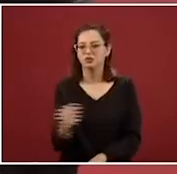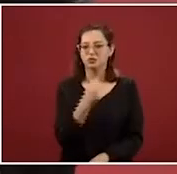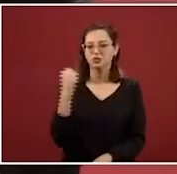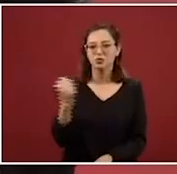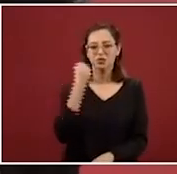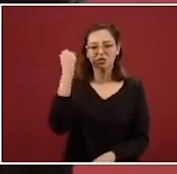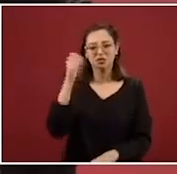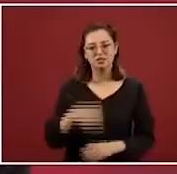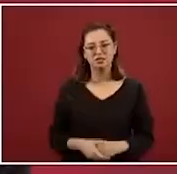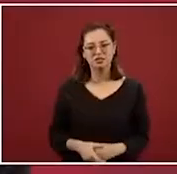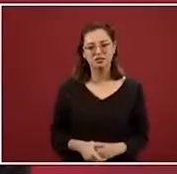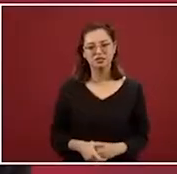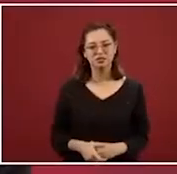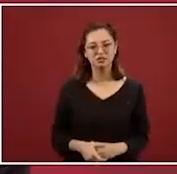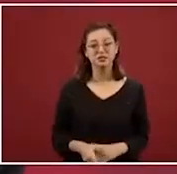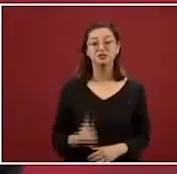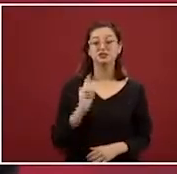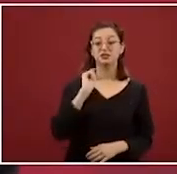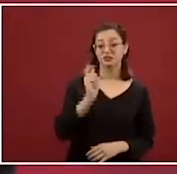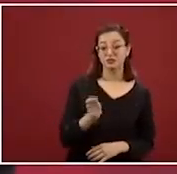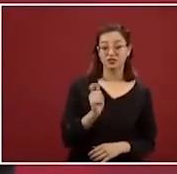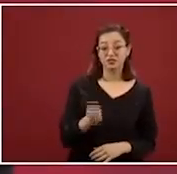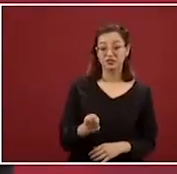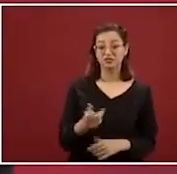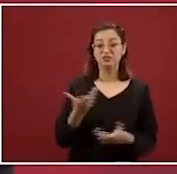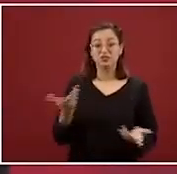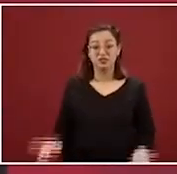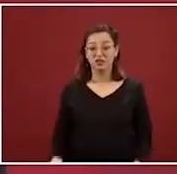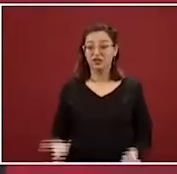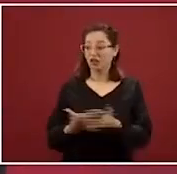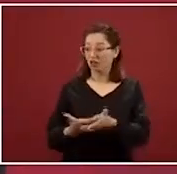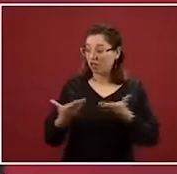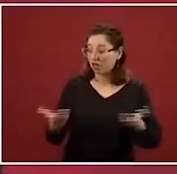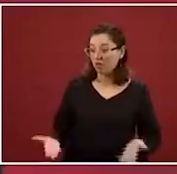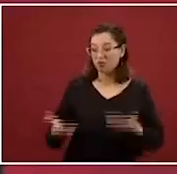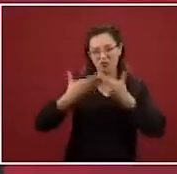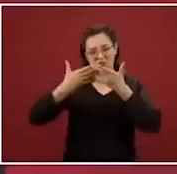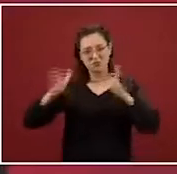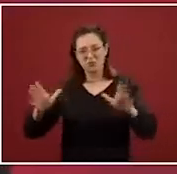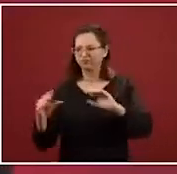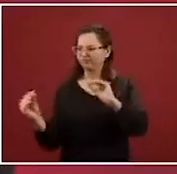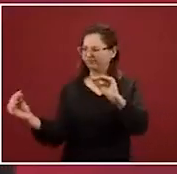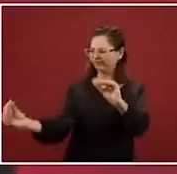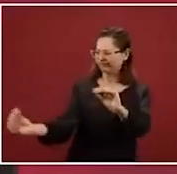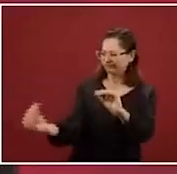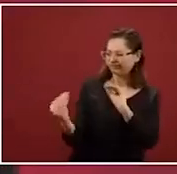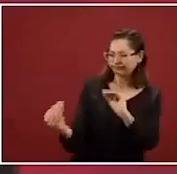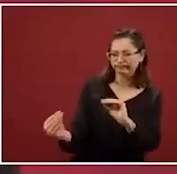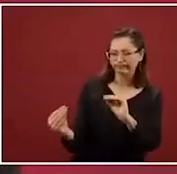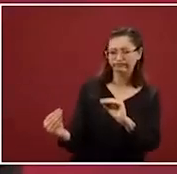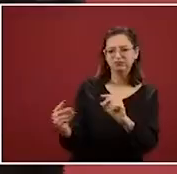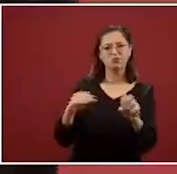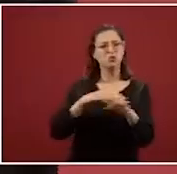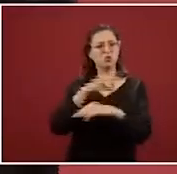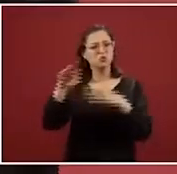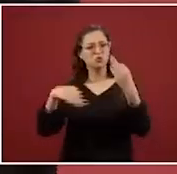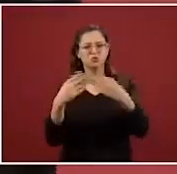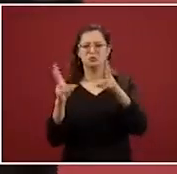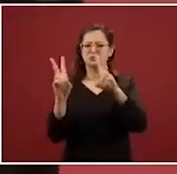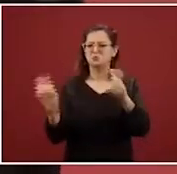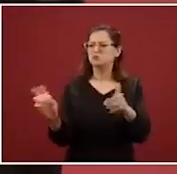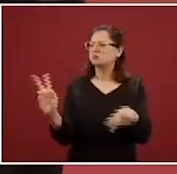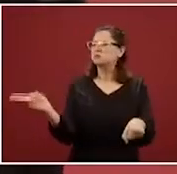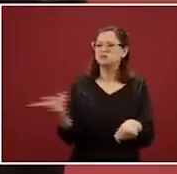el que ahora haya más debate en todos los terrenos. No pasa